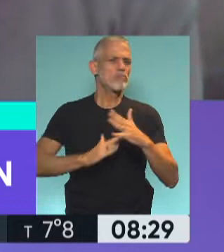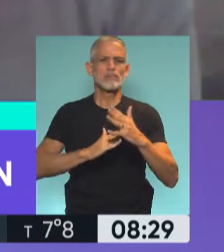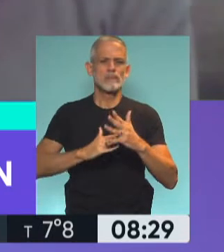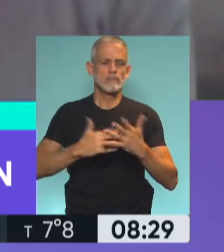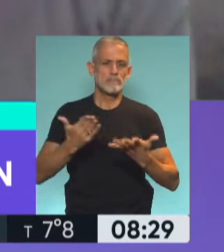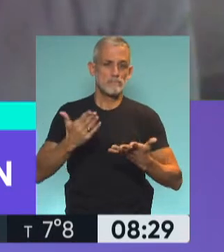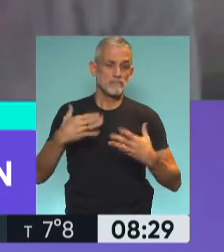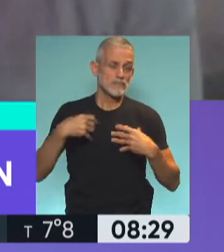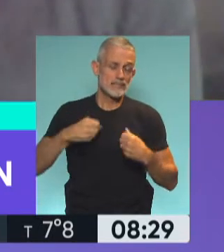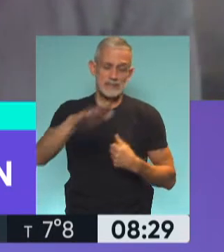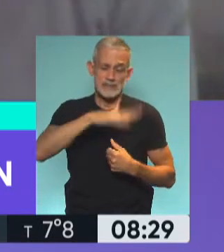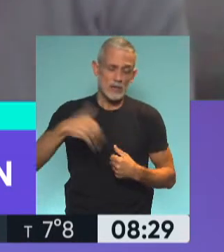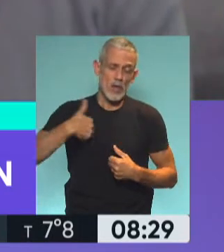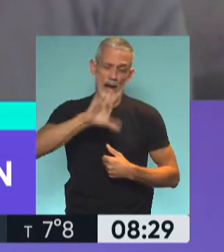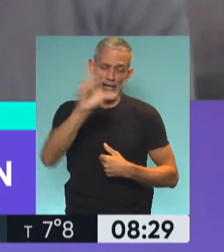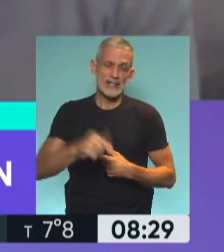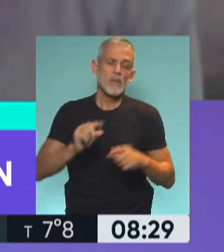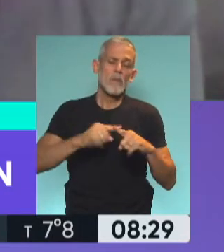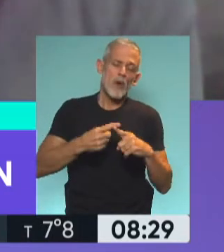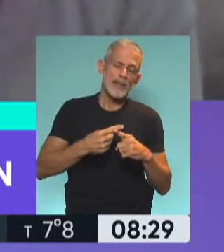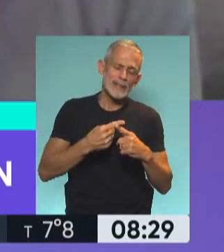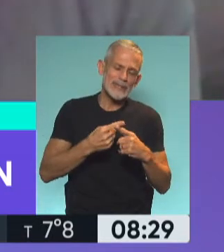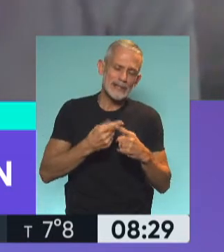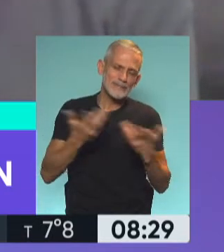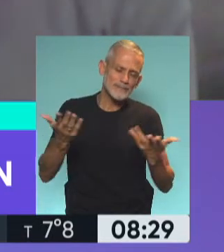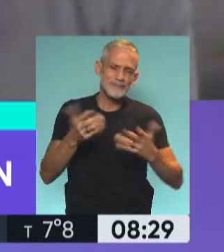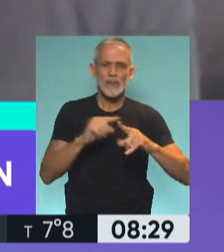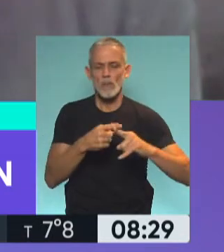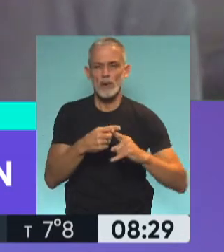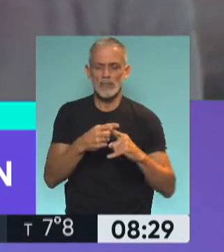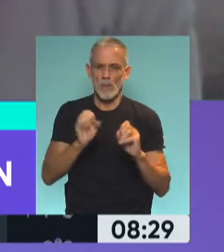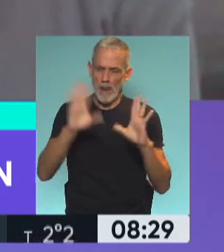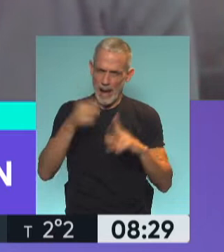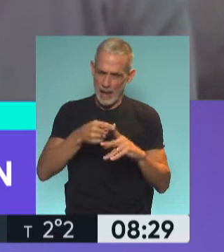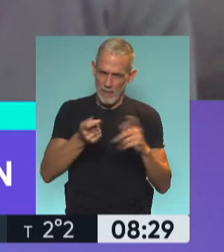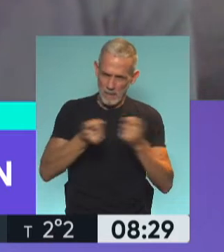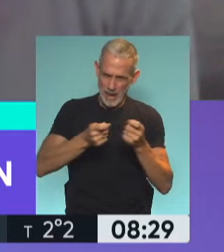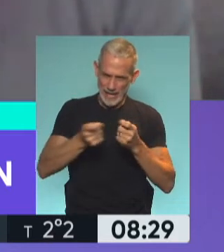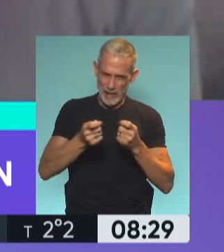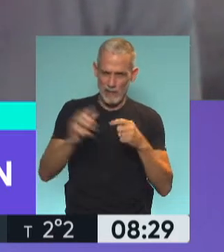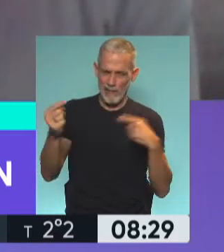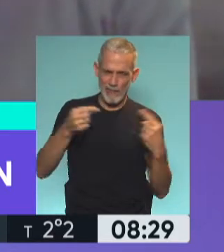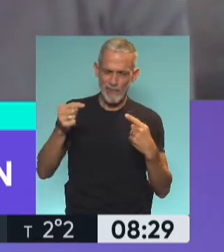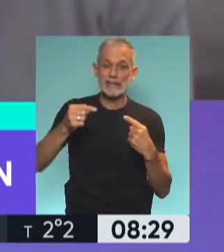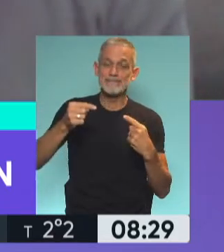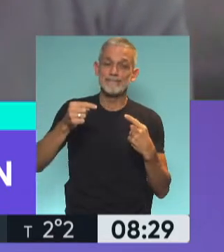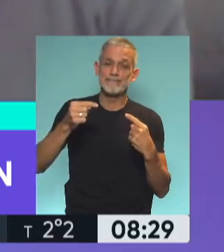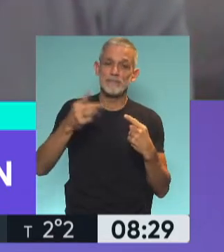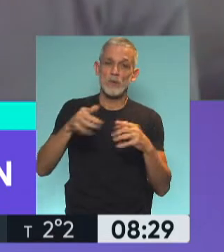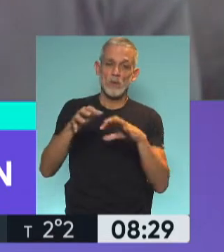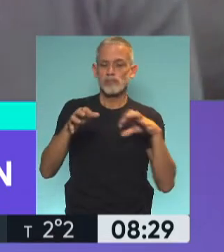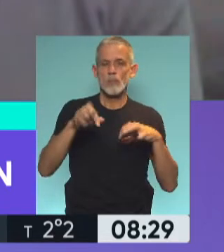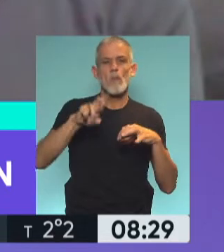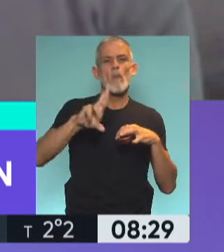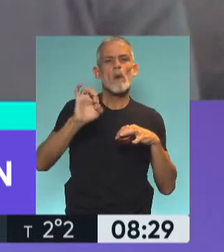nacional. Lamentablemente la política en el mal sentido de la palabra en este caso, hizo que un sector del PRO